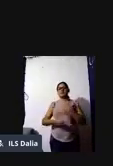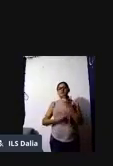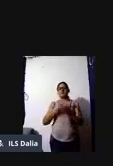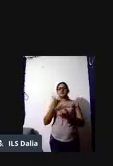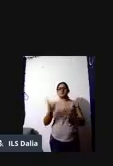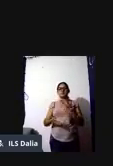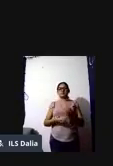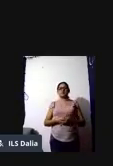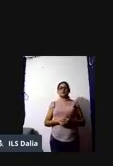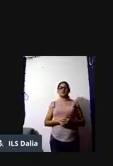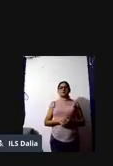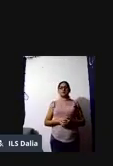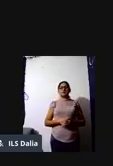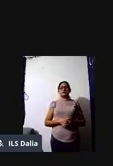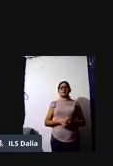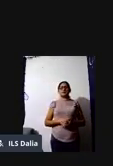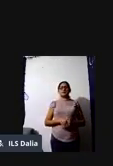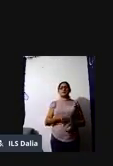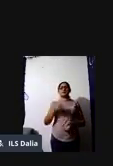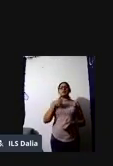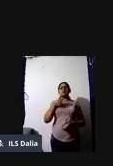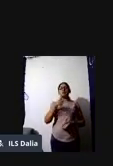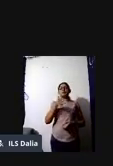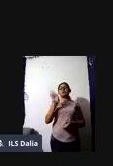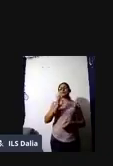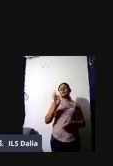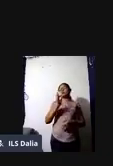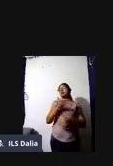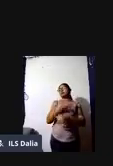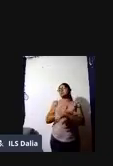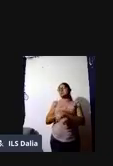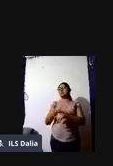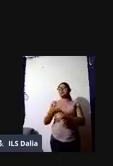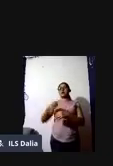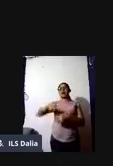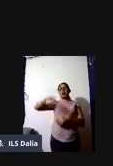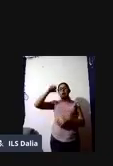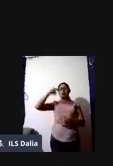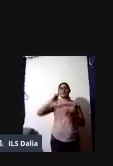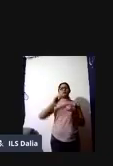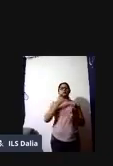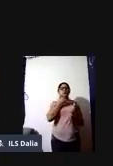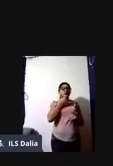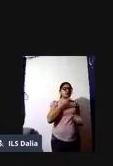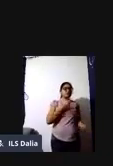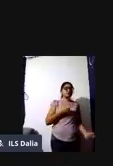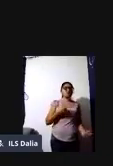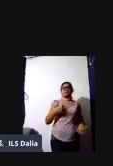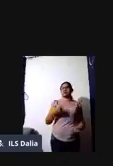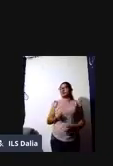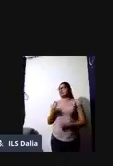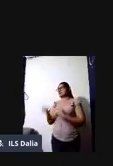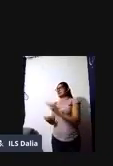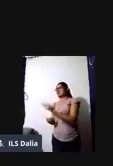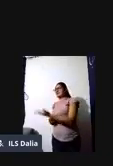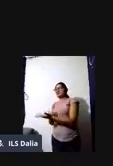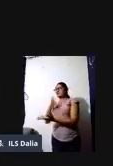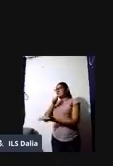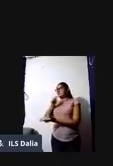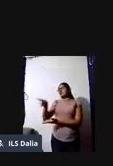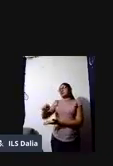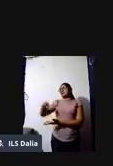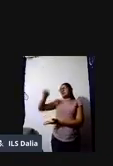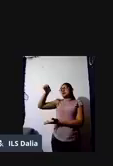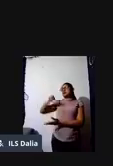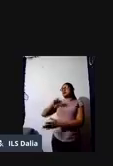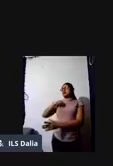¿no? Tengas a una persona adulta mayor, niñas y niños, y entonces ¿con quién externo? Ni arriba ni abajo, porque bueno, arriba